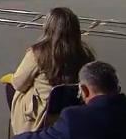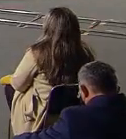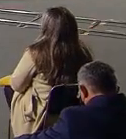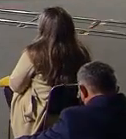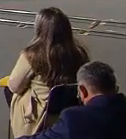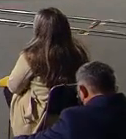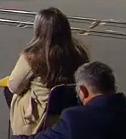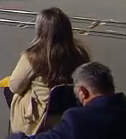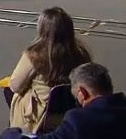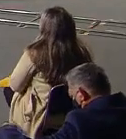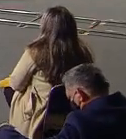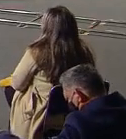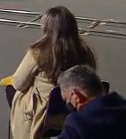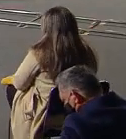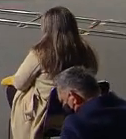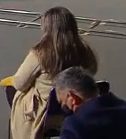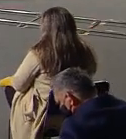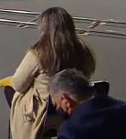Vamos a